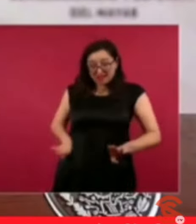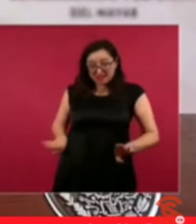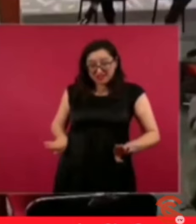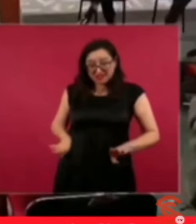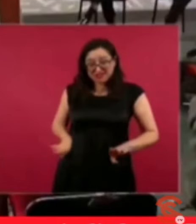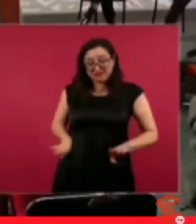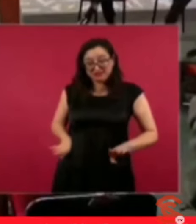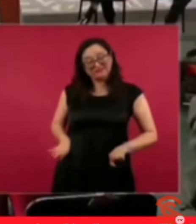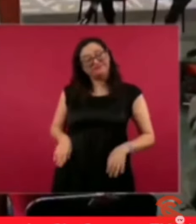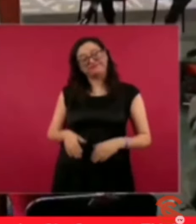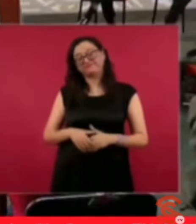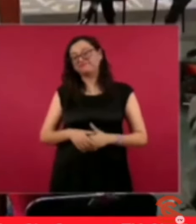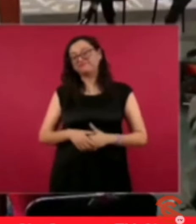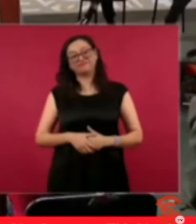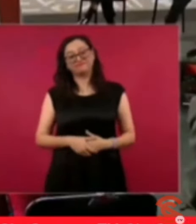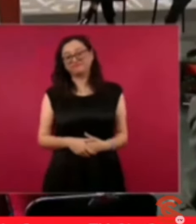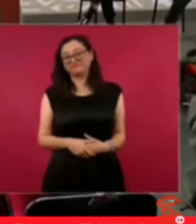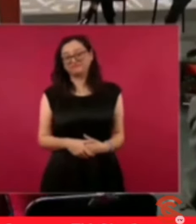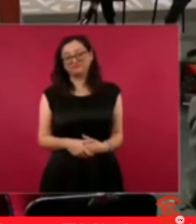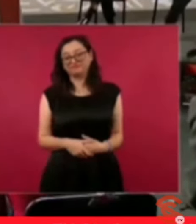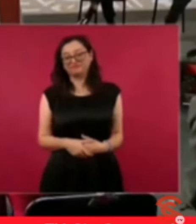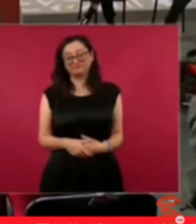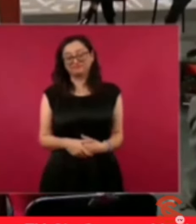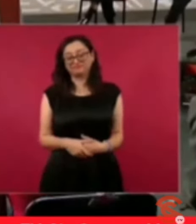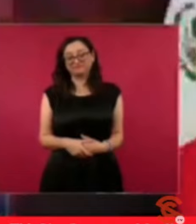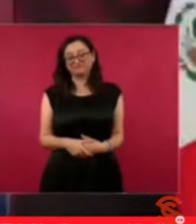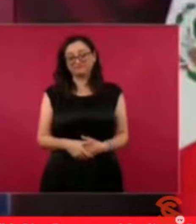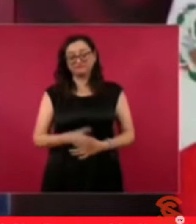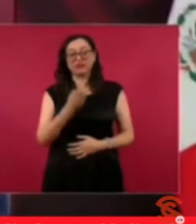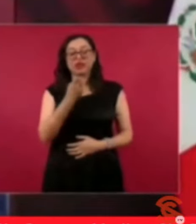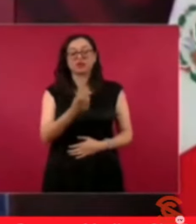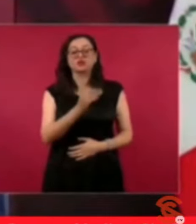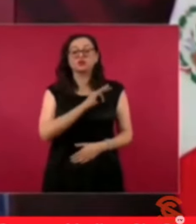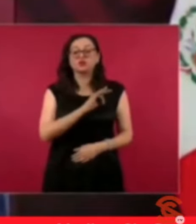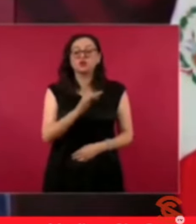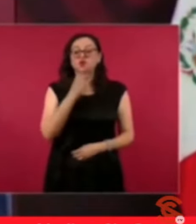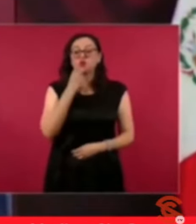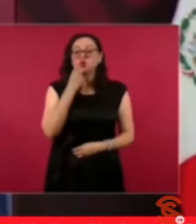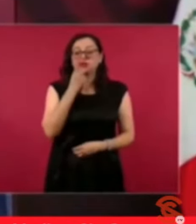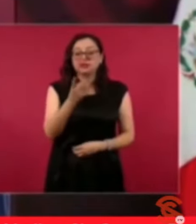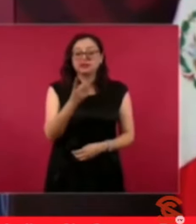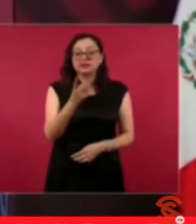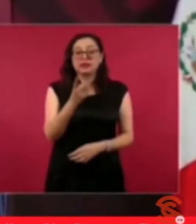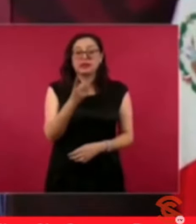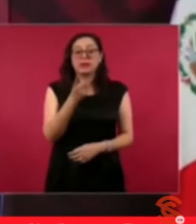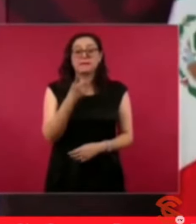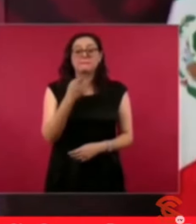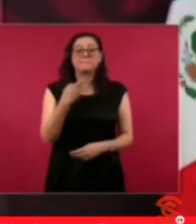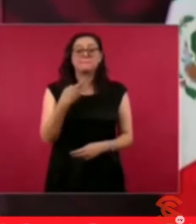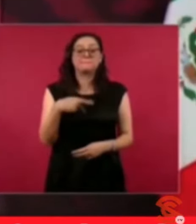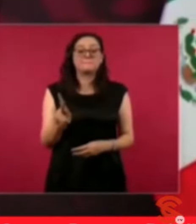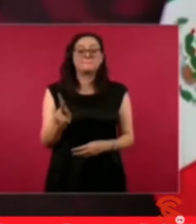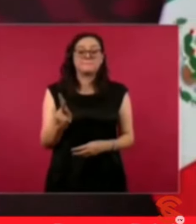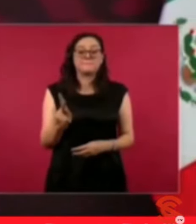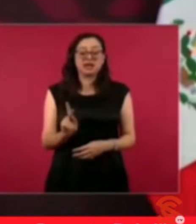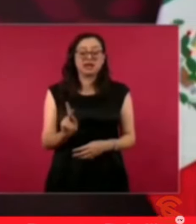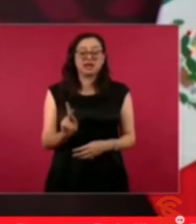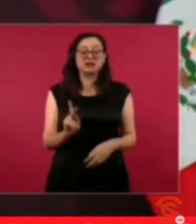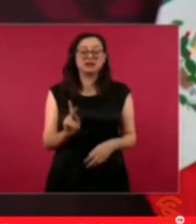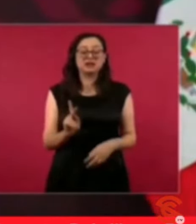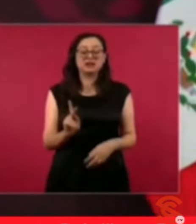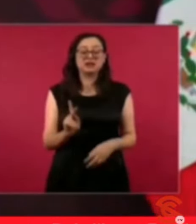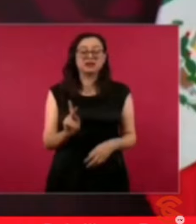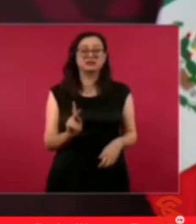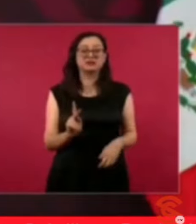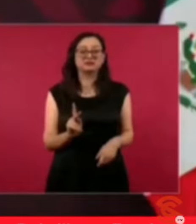comentar pero hay que esperar porque van a